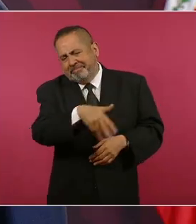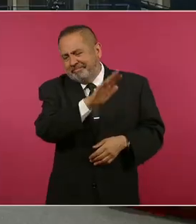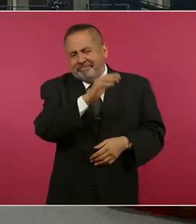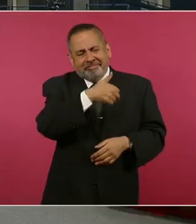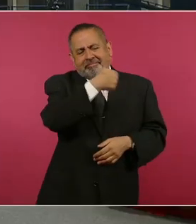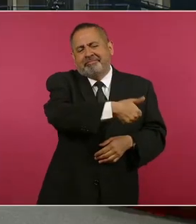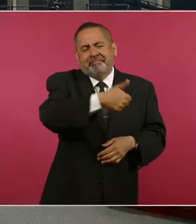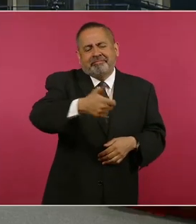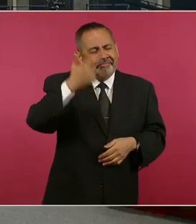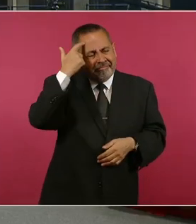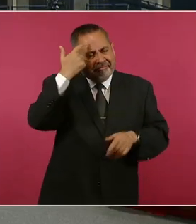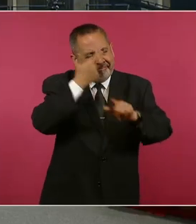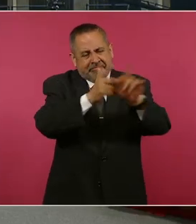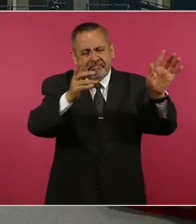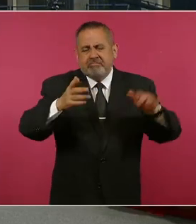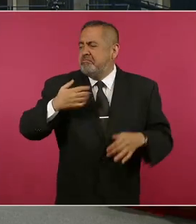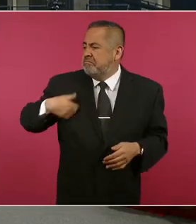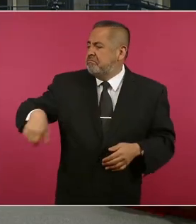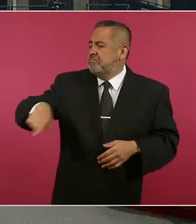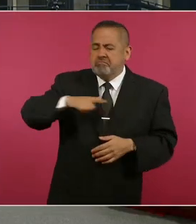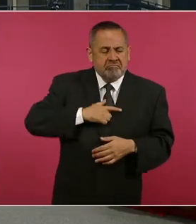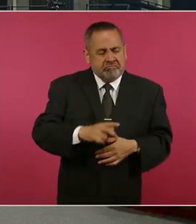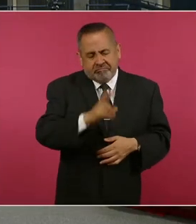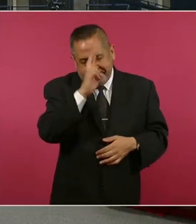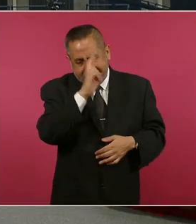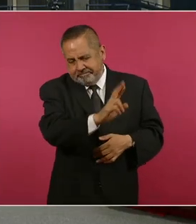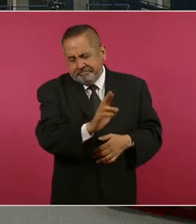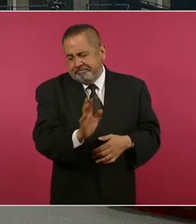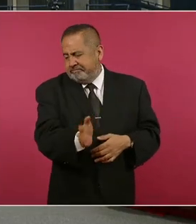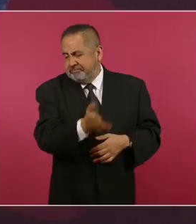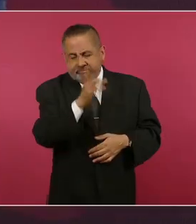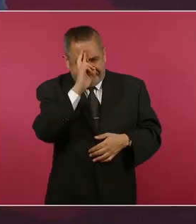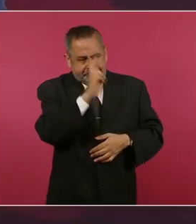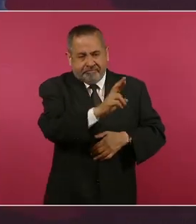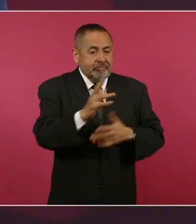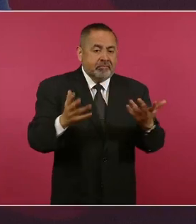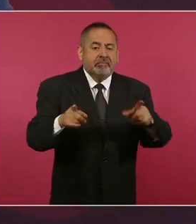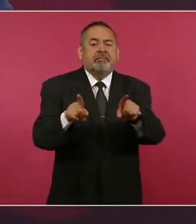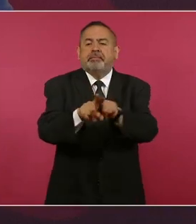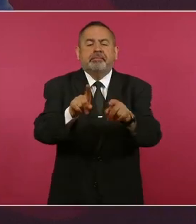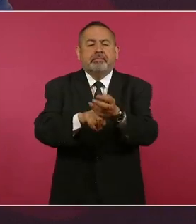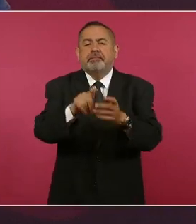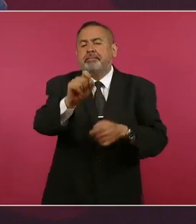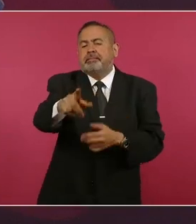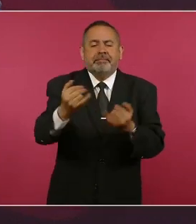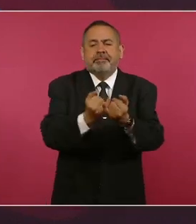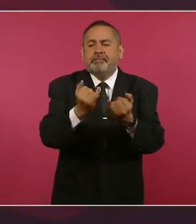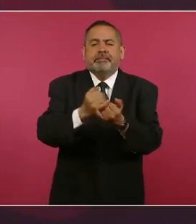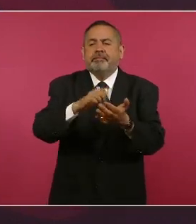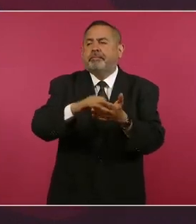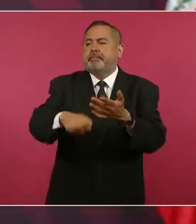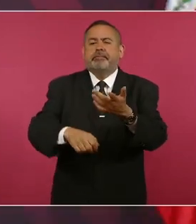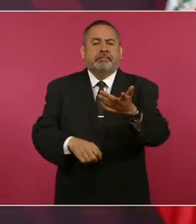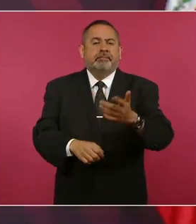Y ser nosotros respetuosos es como lo mismo. La